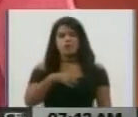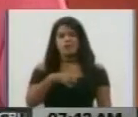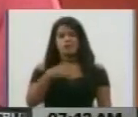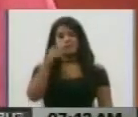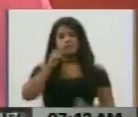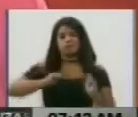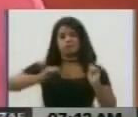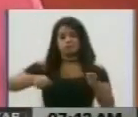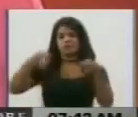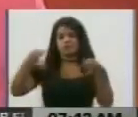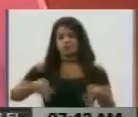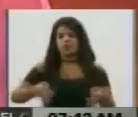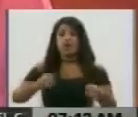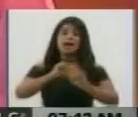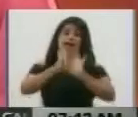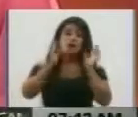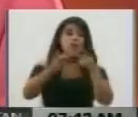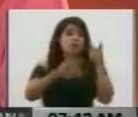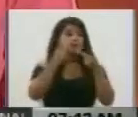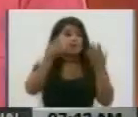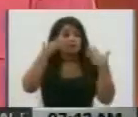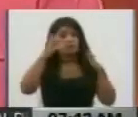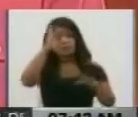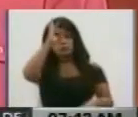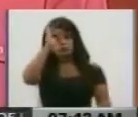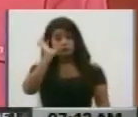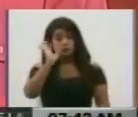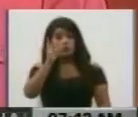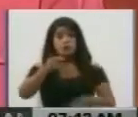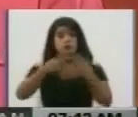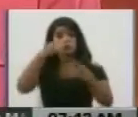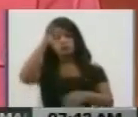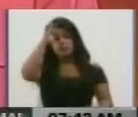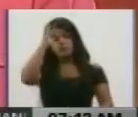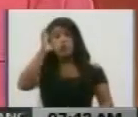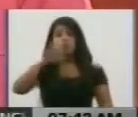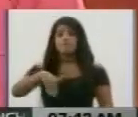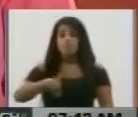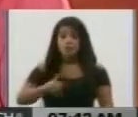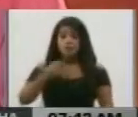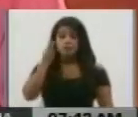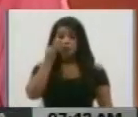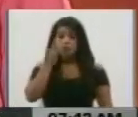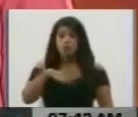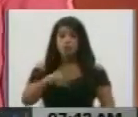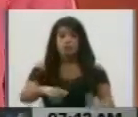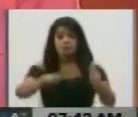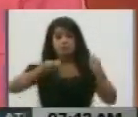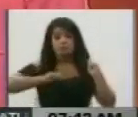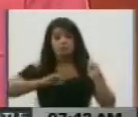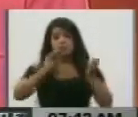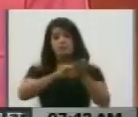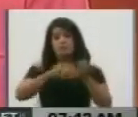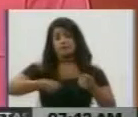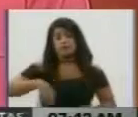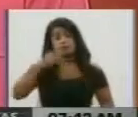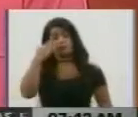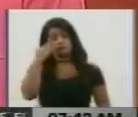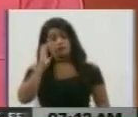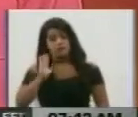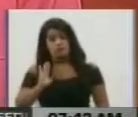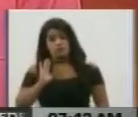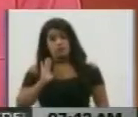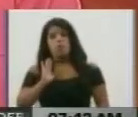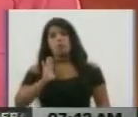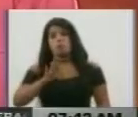aunque en política no se puede descartar nada, de que ella pueda ser devuelta al cargo para el cual fue electa por los brasileños